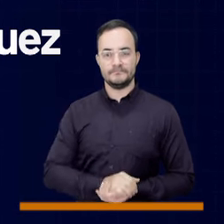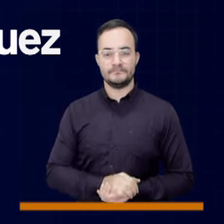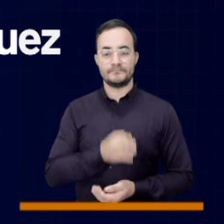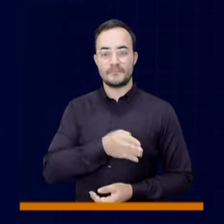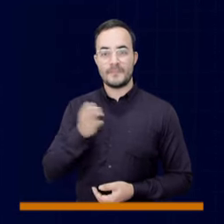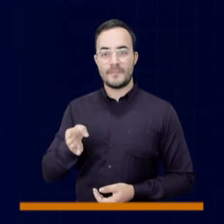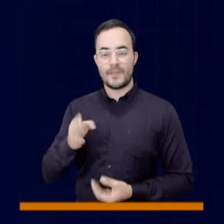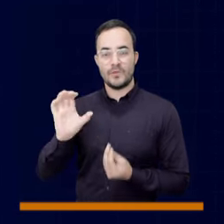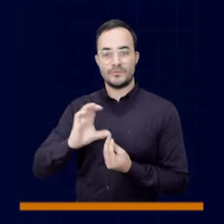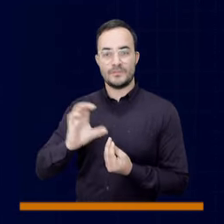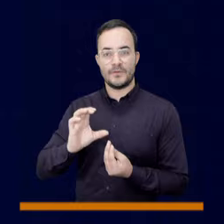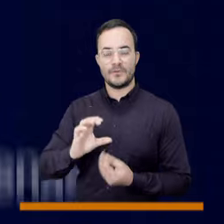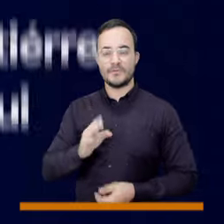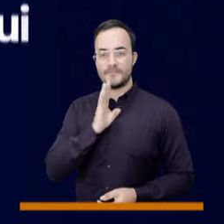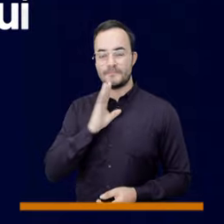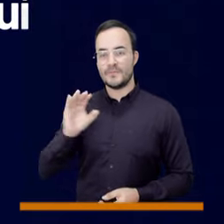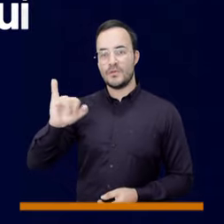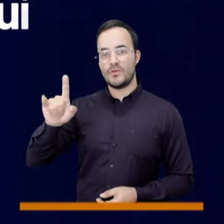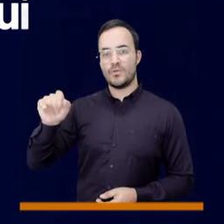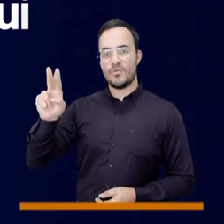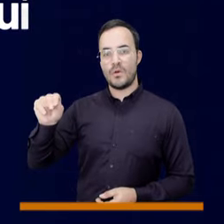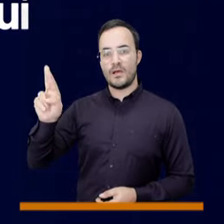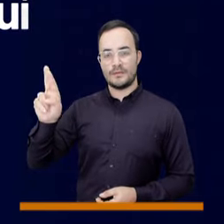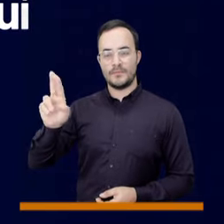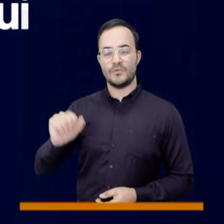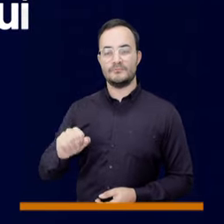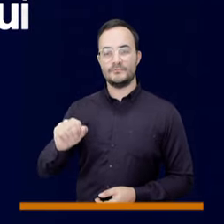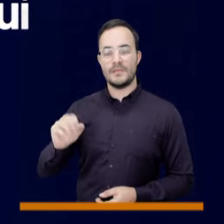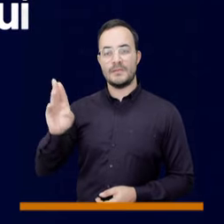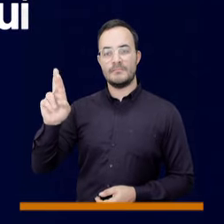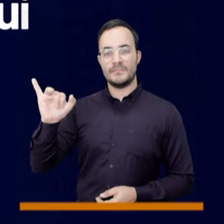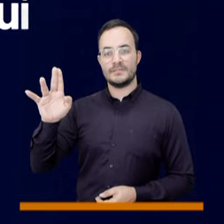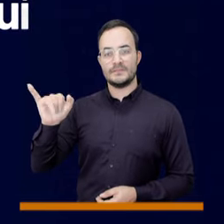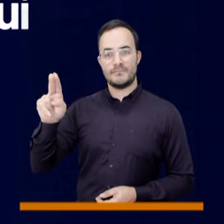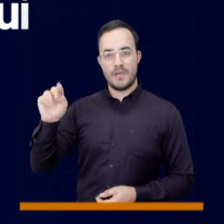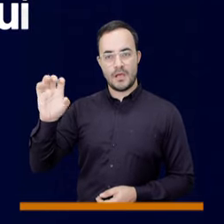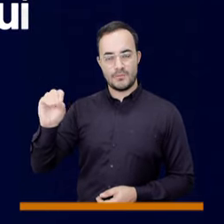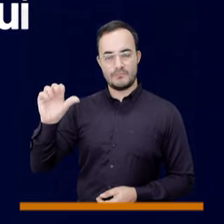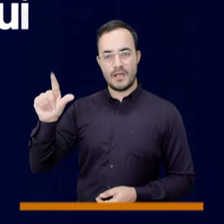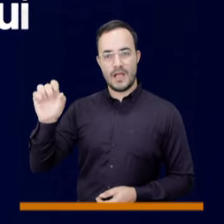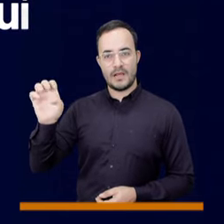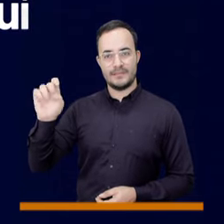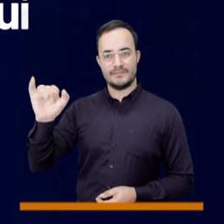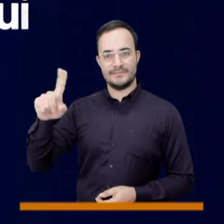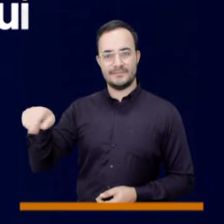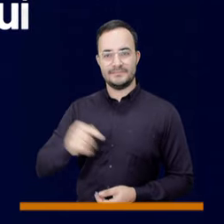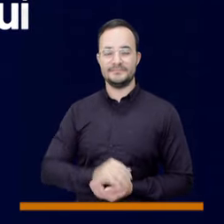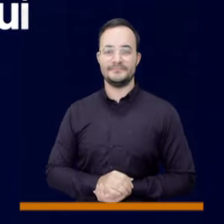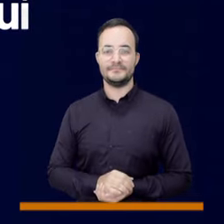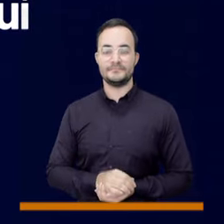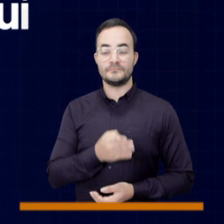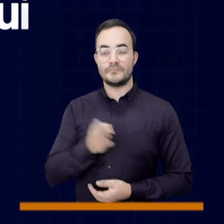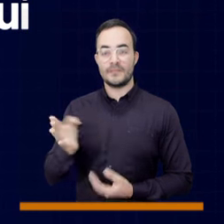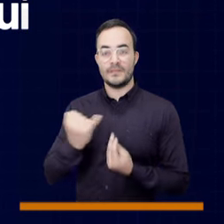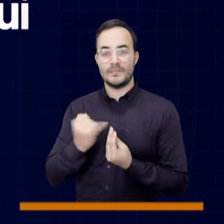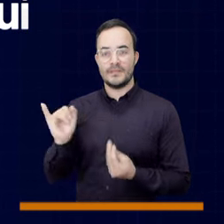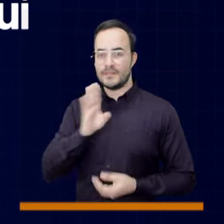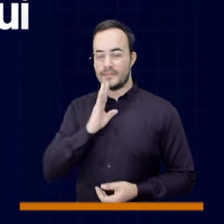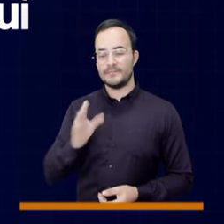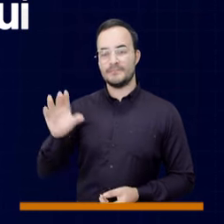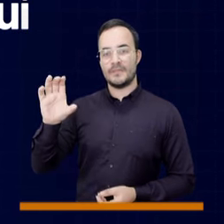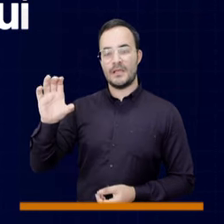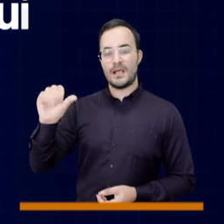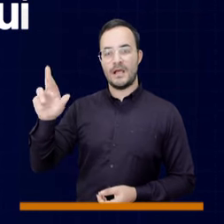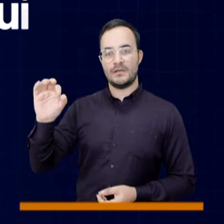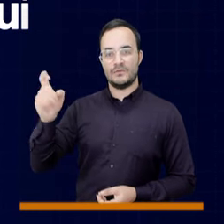Orrego. Por el Partido Conservador, Juan Ramón Jiménez y Brisbani Alexis Arenas. Por